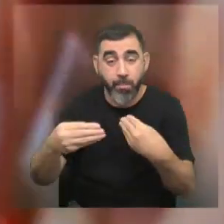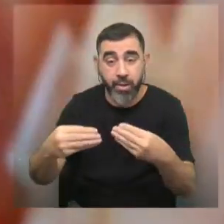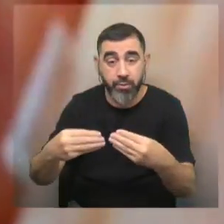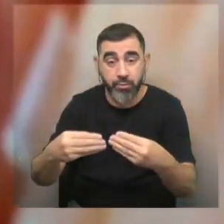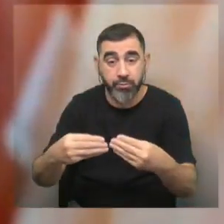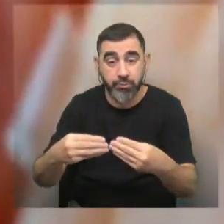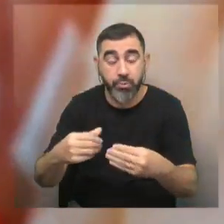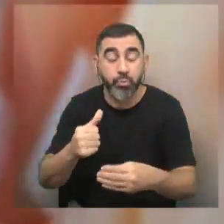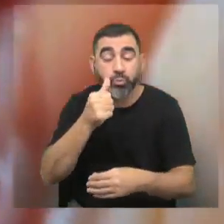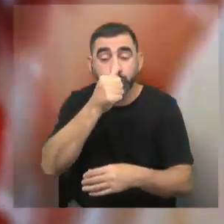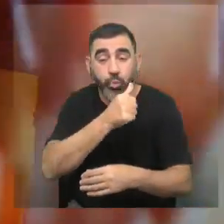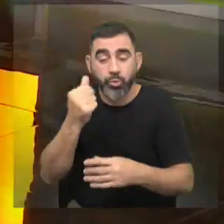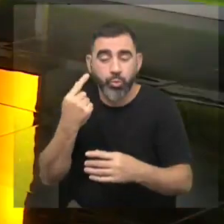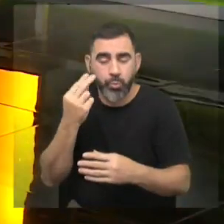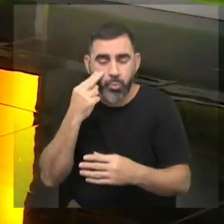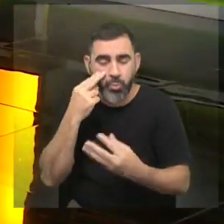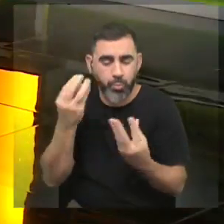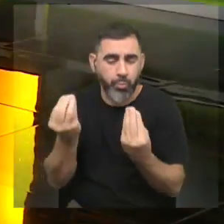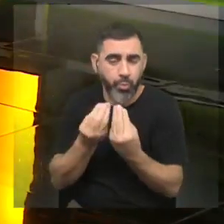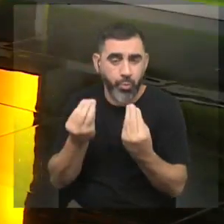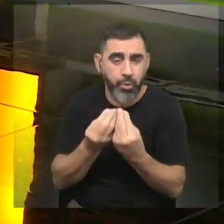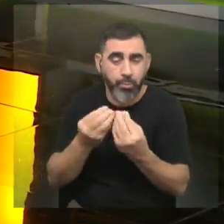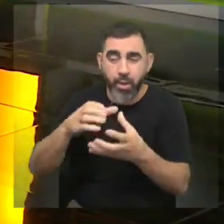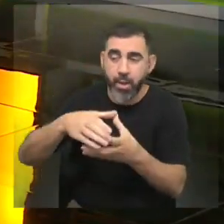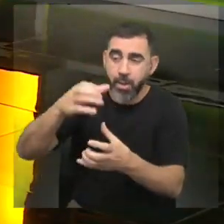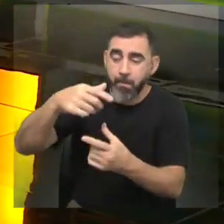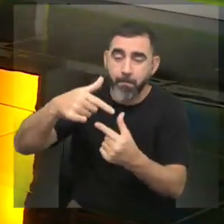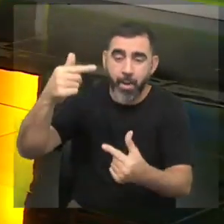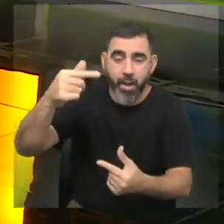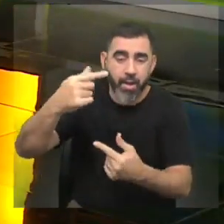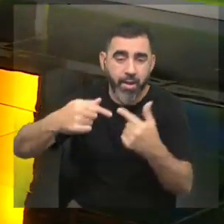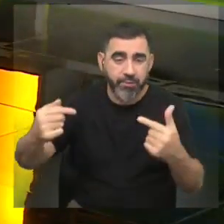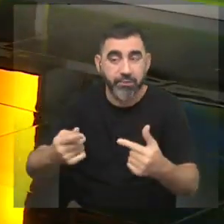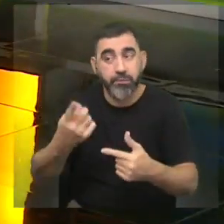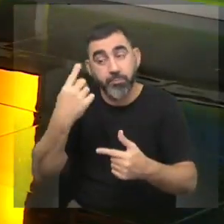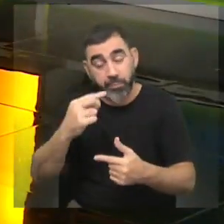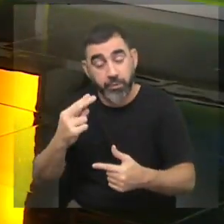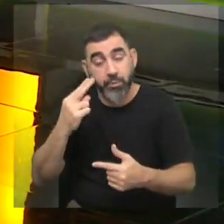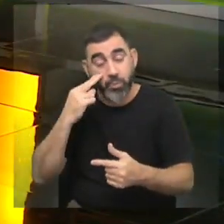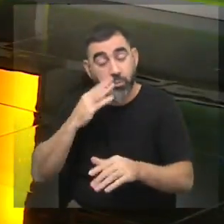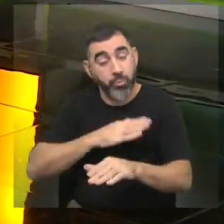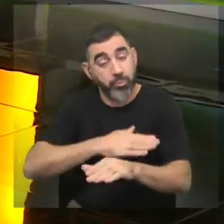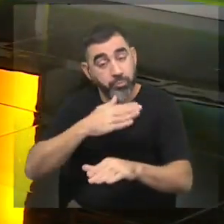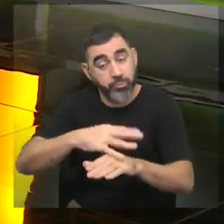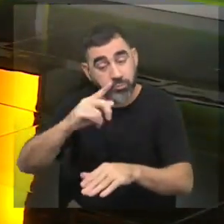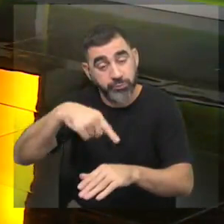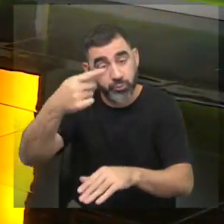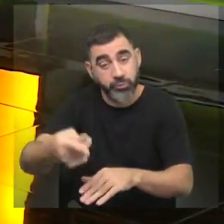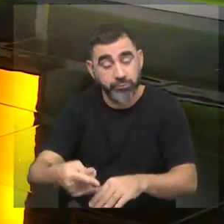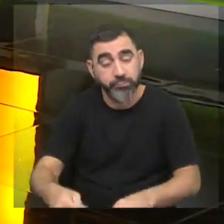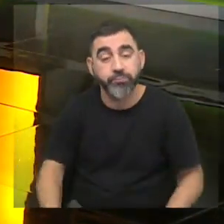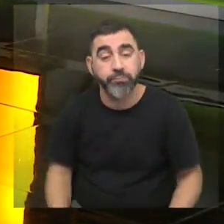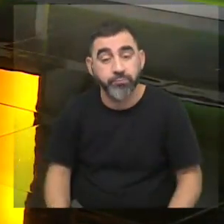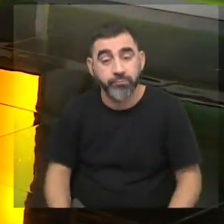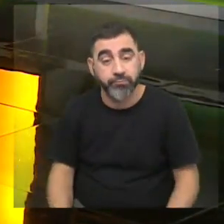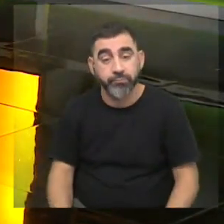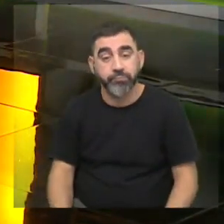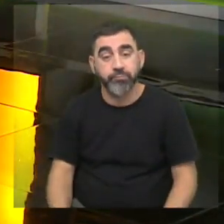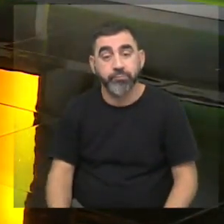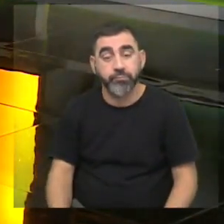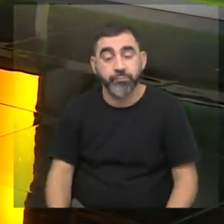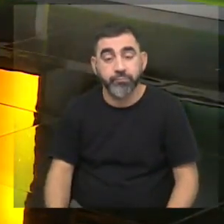ciencia que empezó allá en 1860 y que viene de cuando se empezaron a construir las primeras lamparitas eléctricas, que